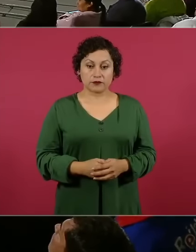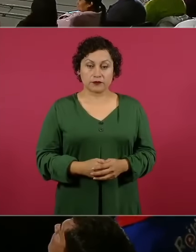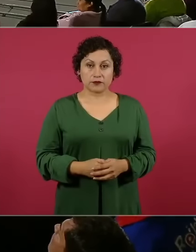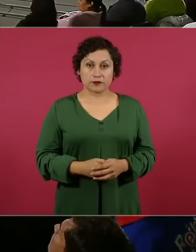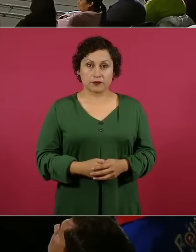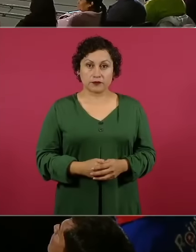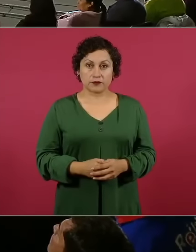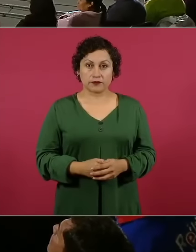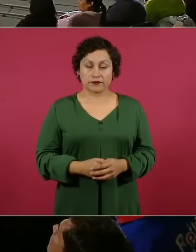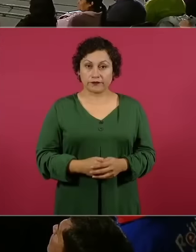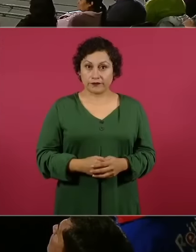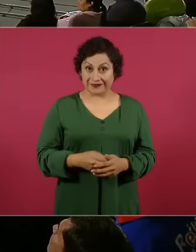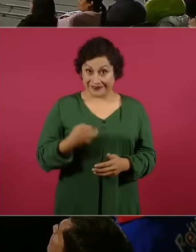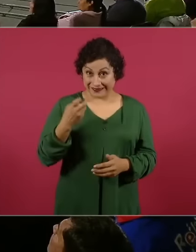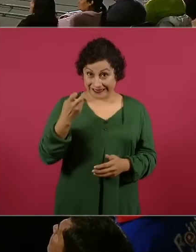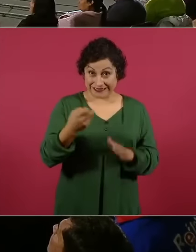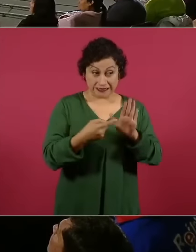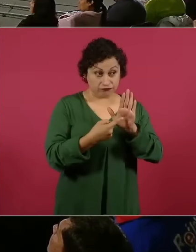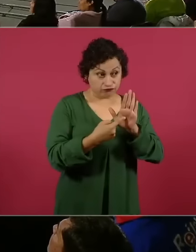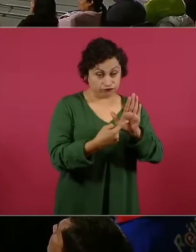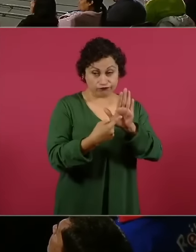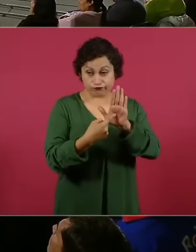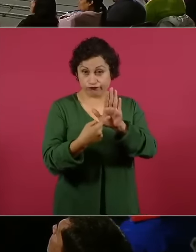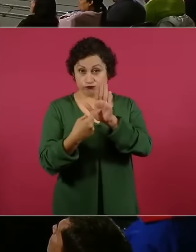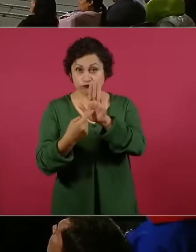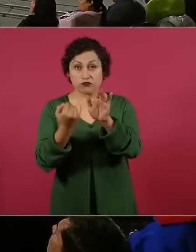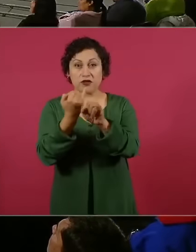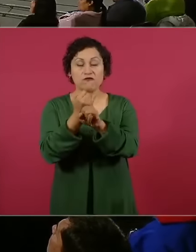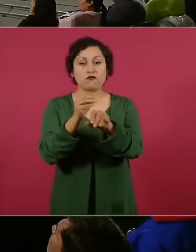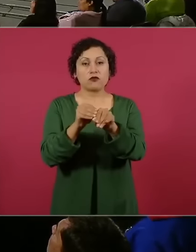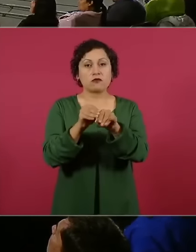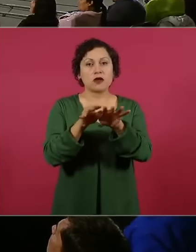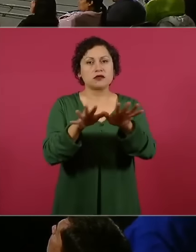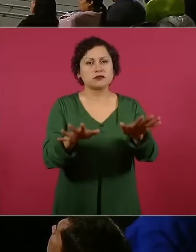Toda esta información ayuda